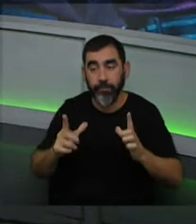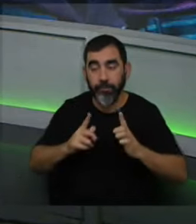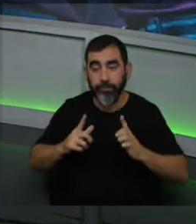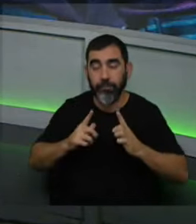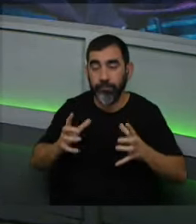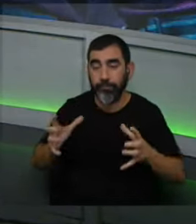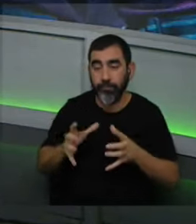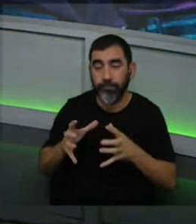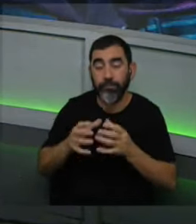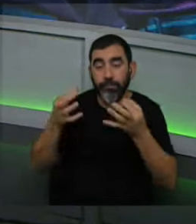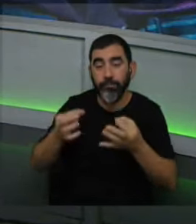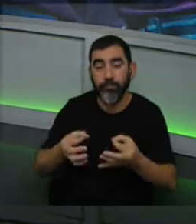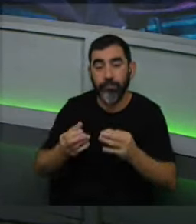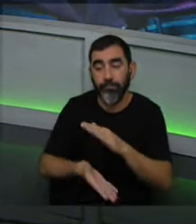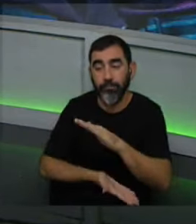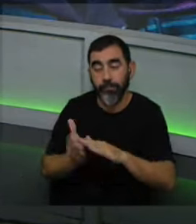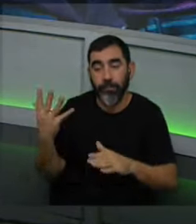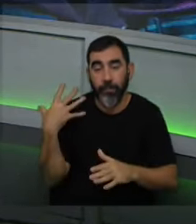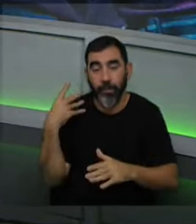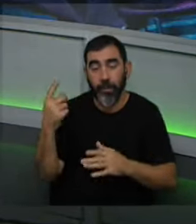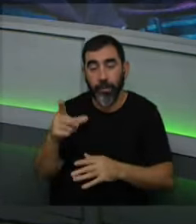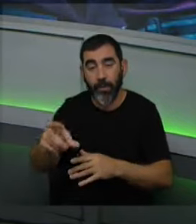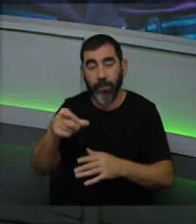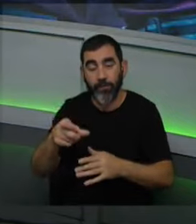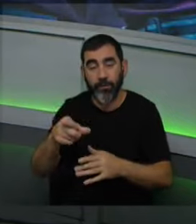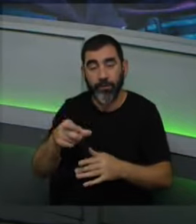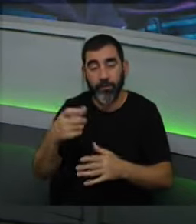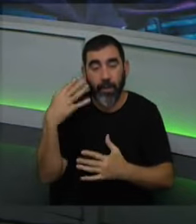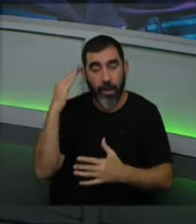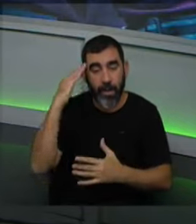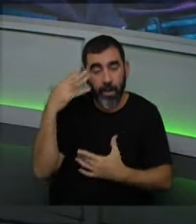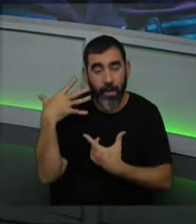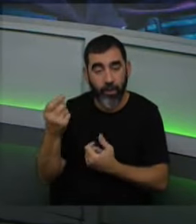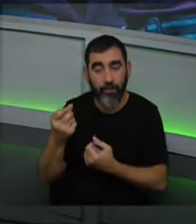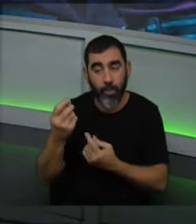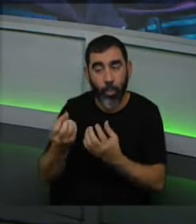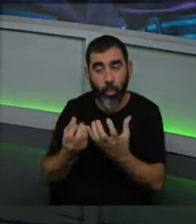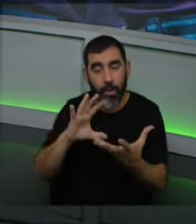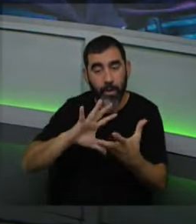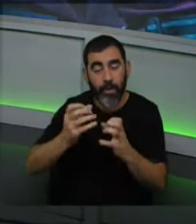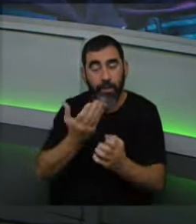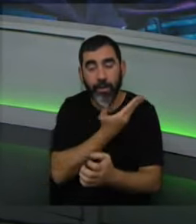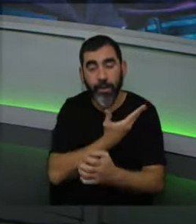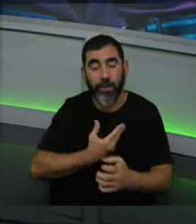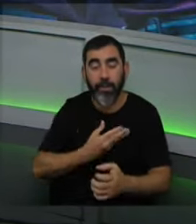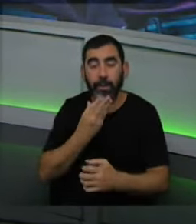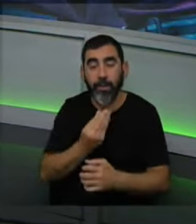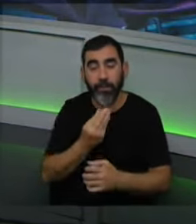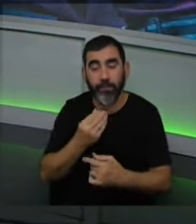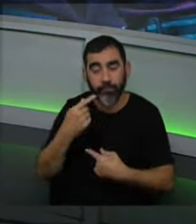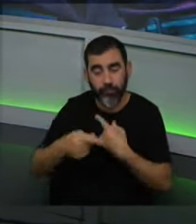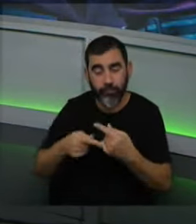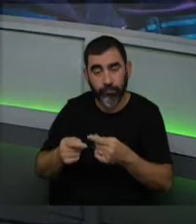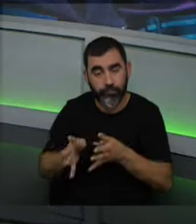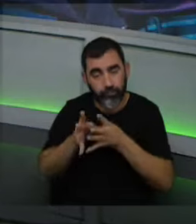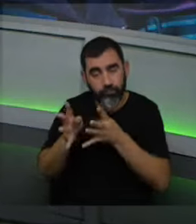que se después de la salida del ex general centrista Benny gant generando una nueva crisis en el gobierno israelí mientras prosiguen las